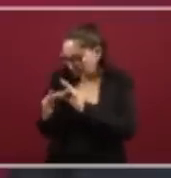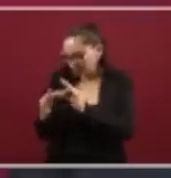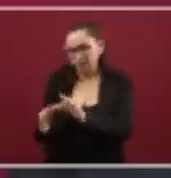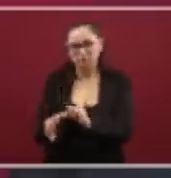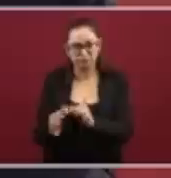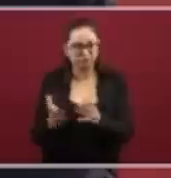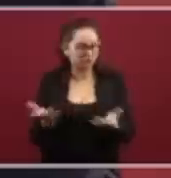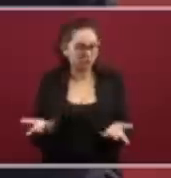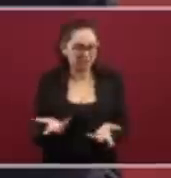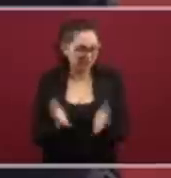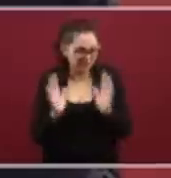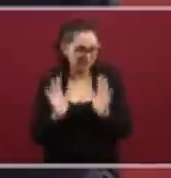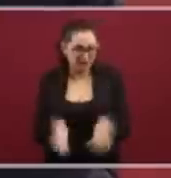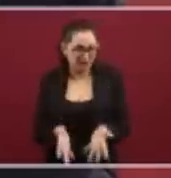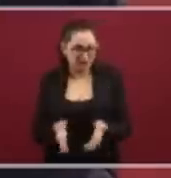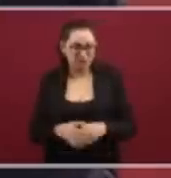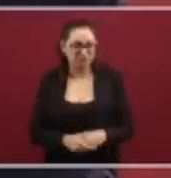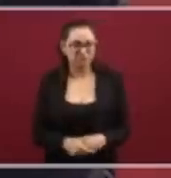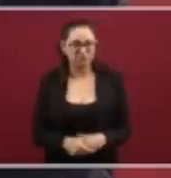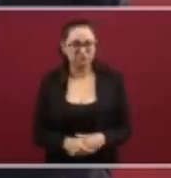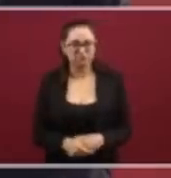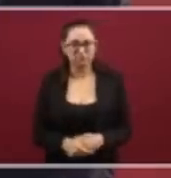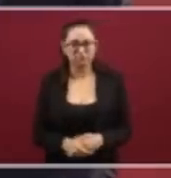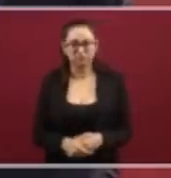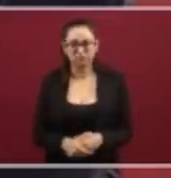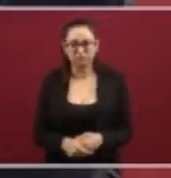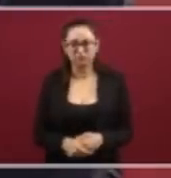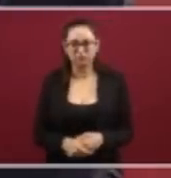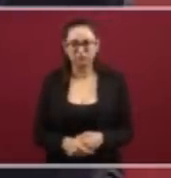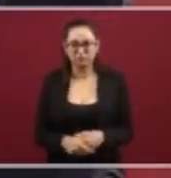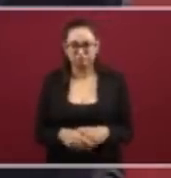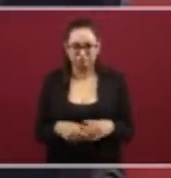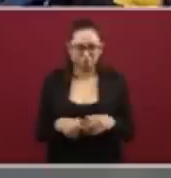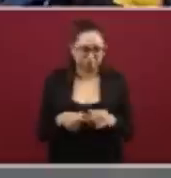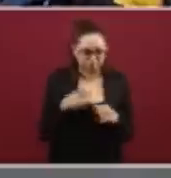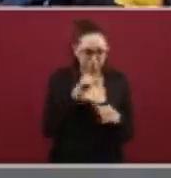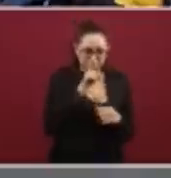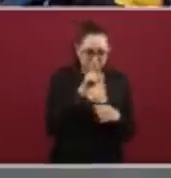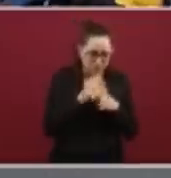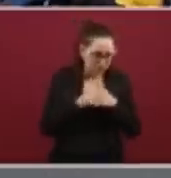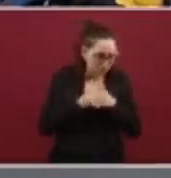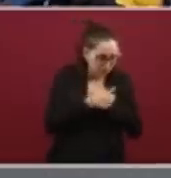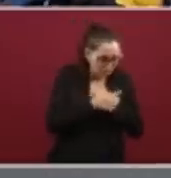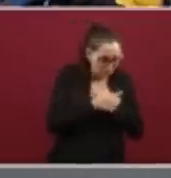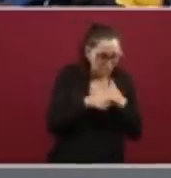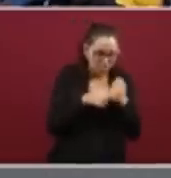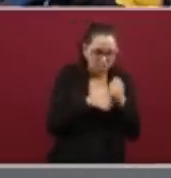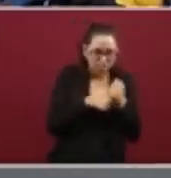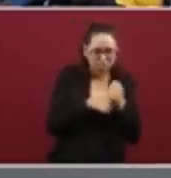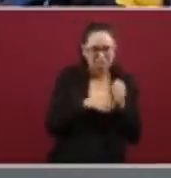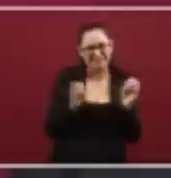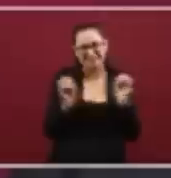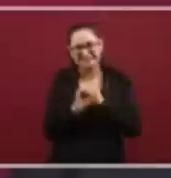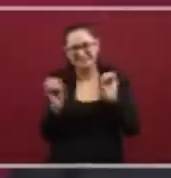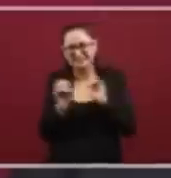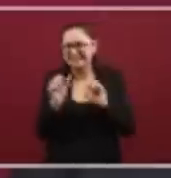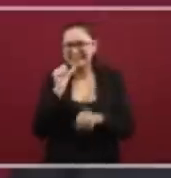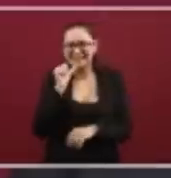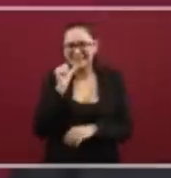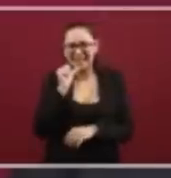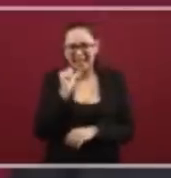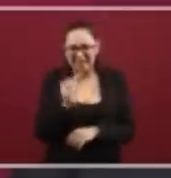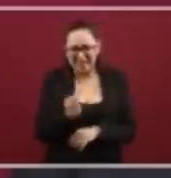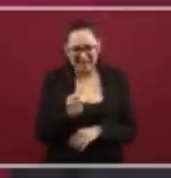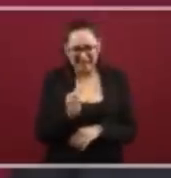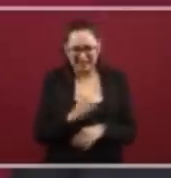a cabo no hay nada debajo de la manga si eso también ya no existe